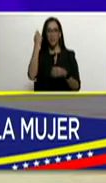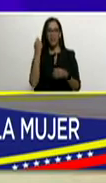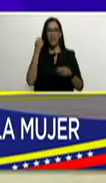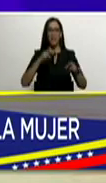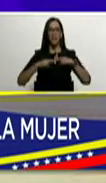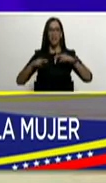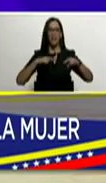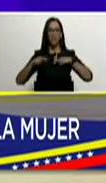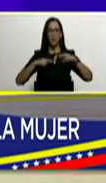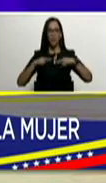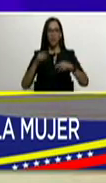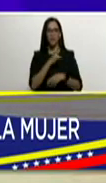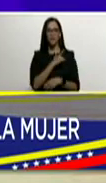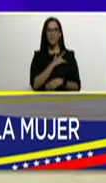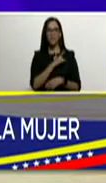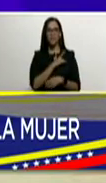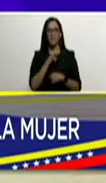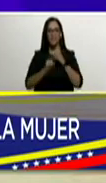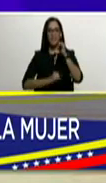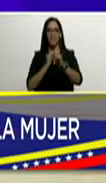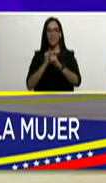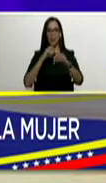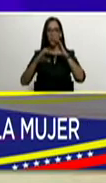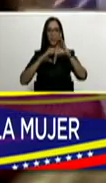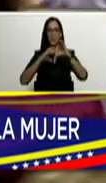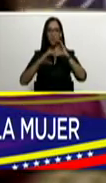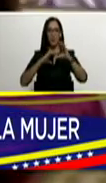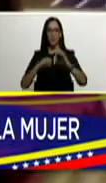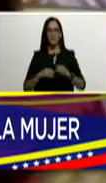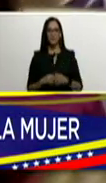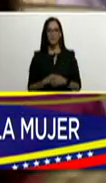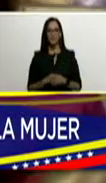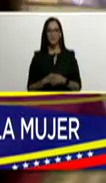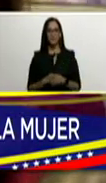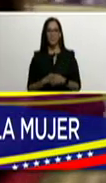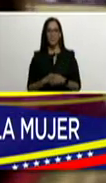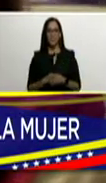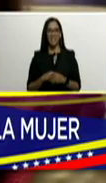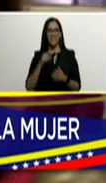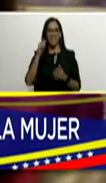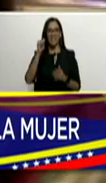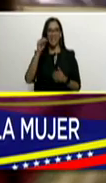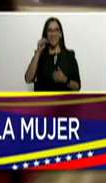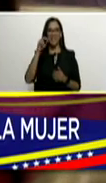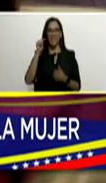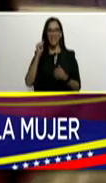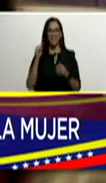rectora de la Universidad Internacional de las Comunicaciones, doña Tania Díaz.